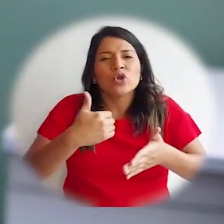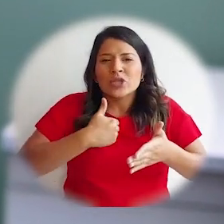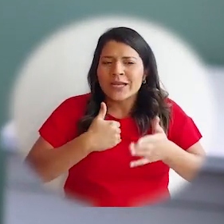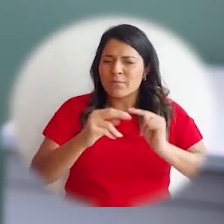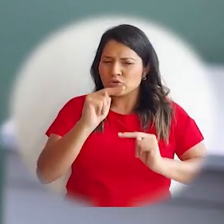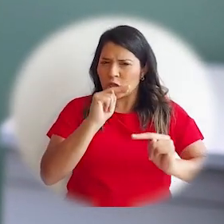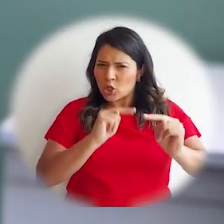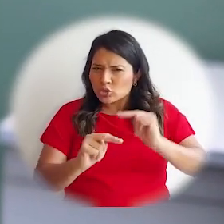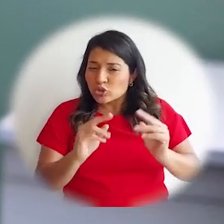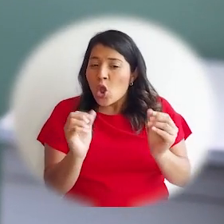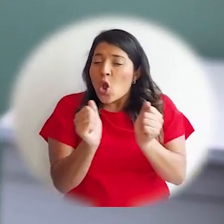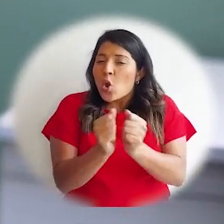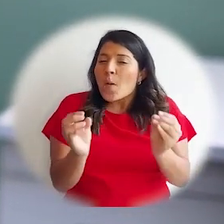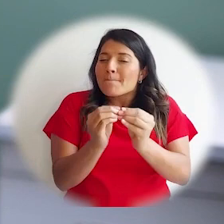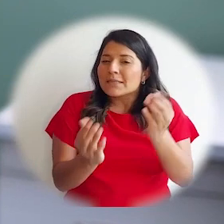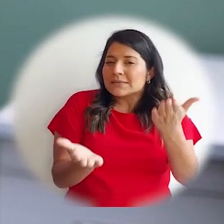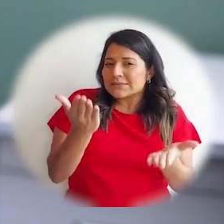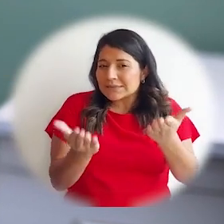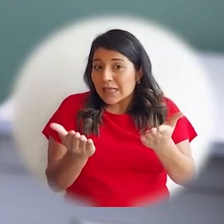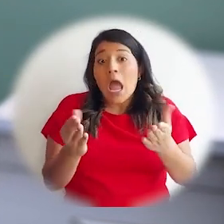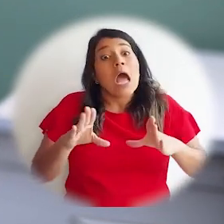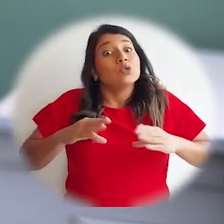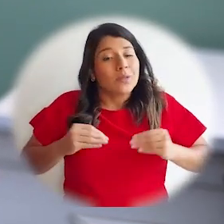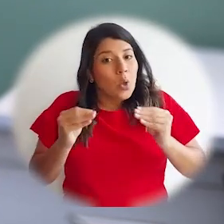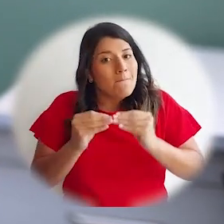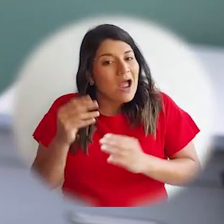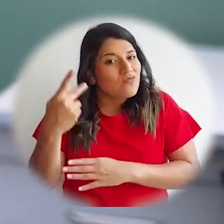equilibrados, tomando levemente un poco más de riesgo, pero a